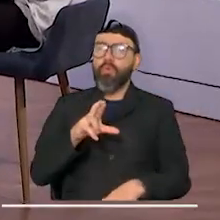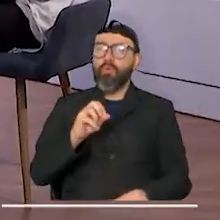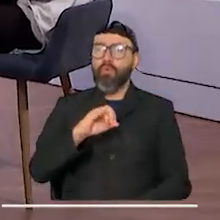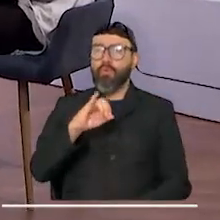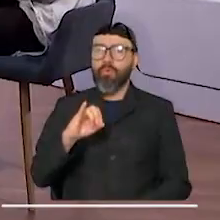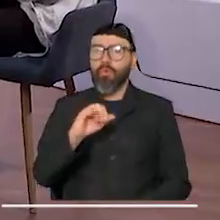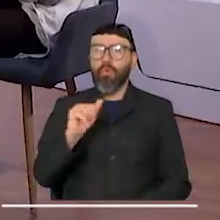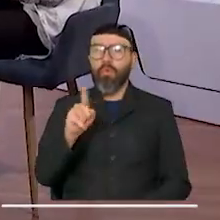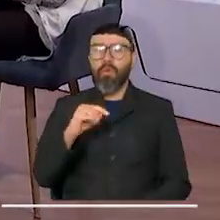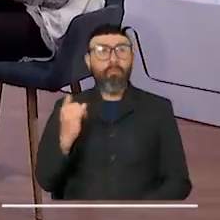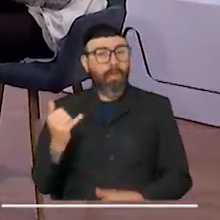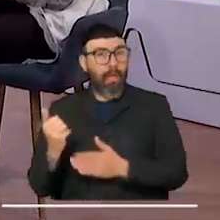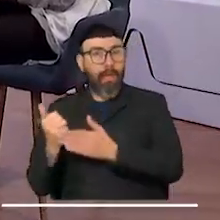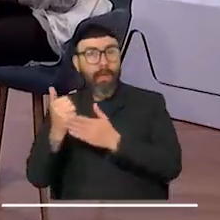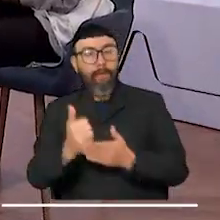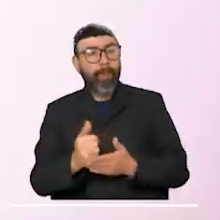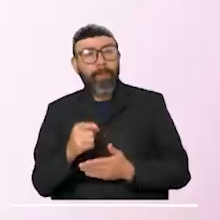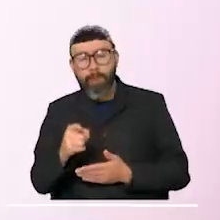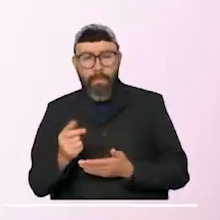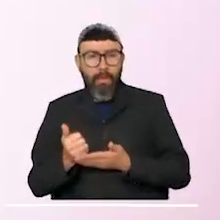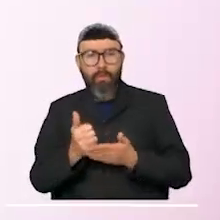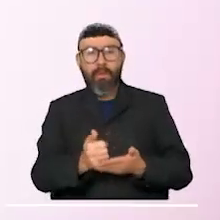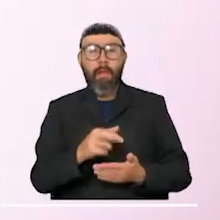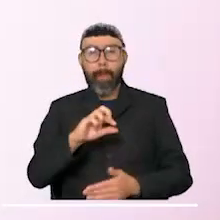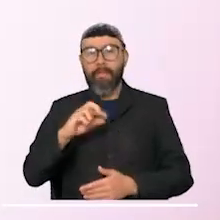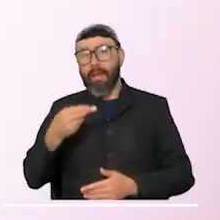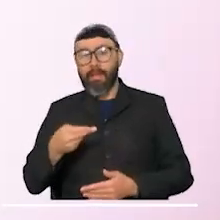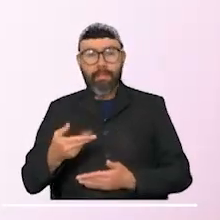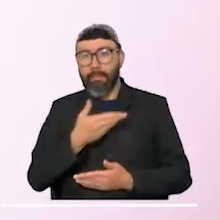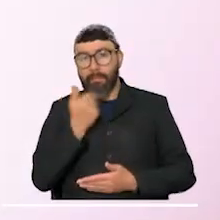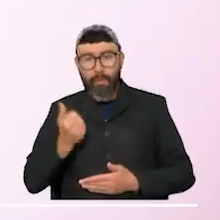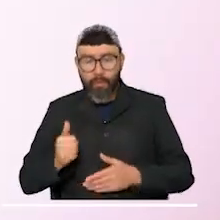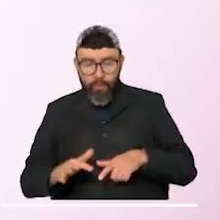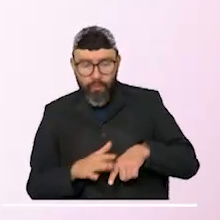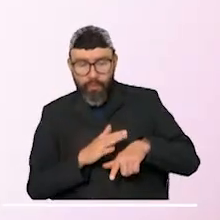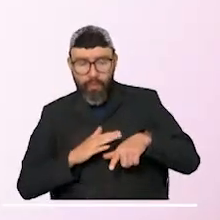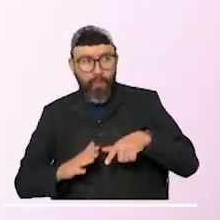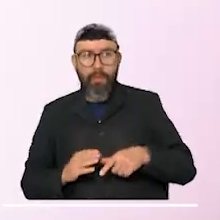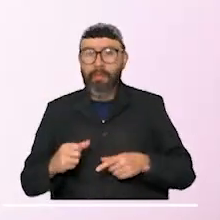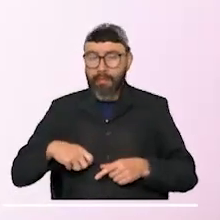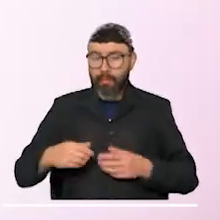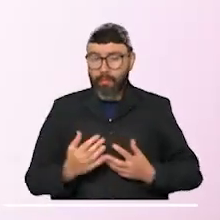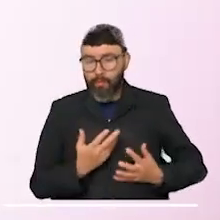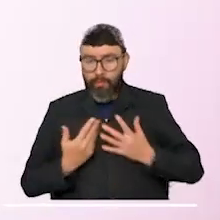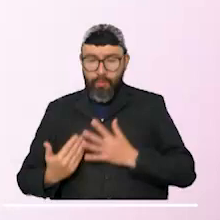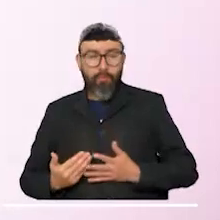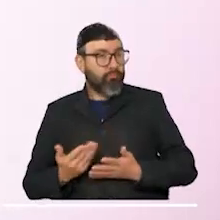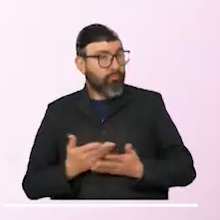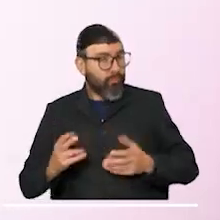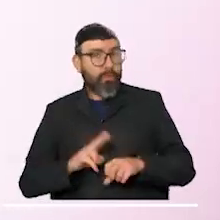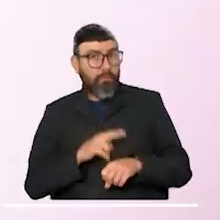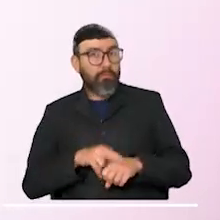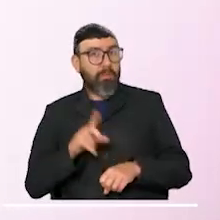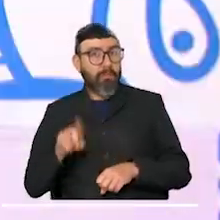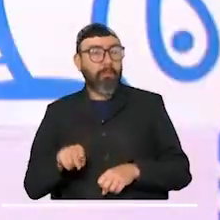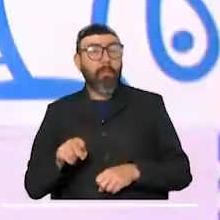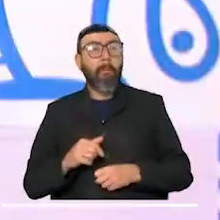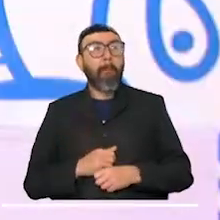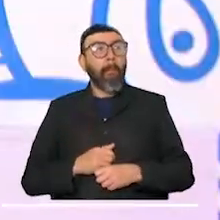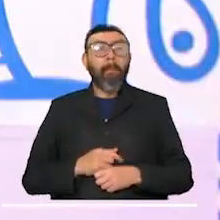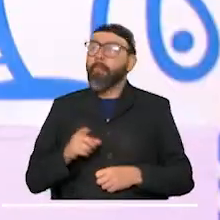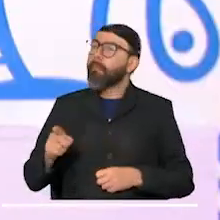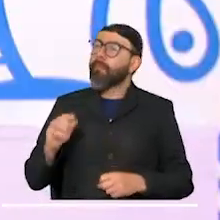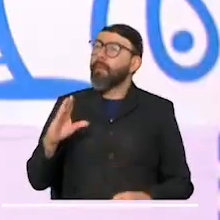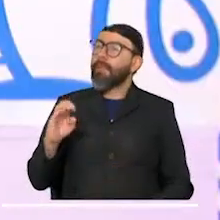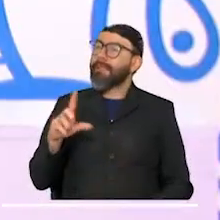que es para ayudar a nivelar el pH y mejorar la flora que tiene probióticos y tiene productos naturales también muy interesante doctora celi